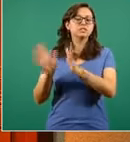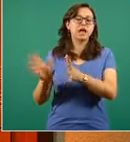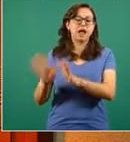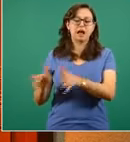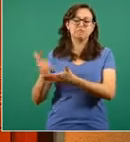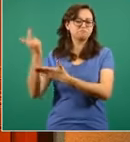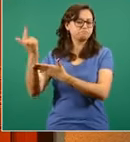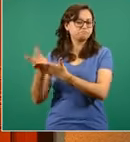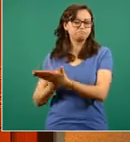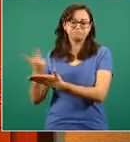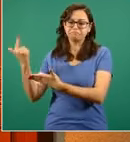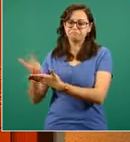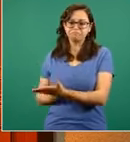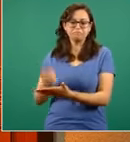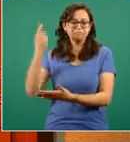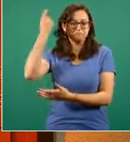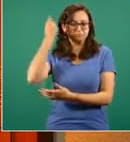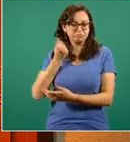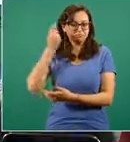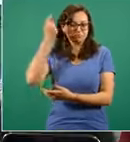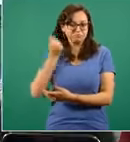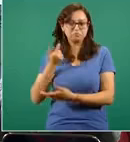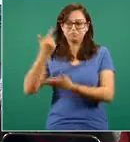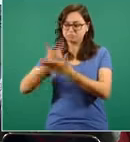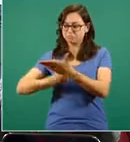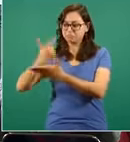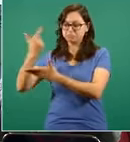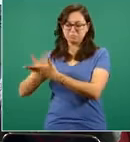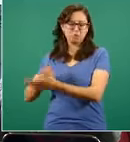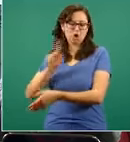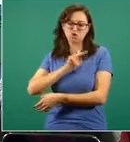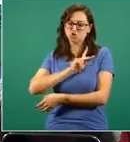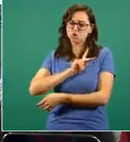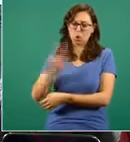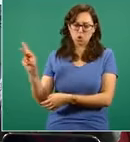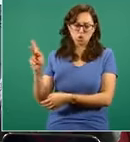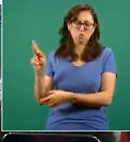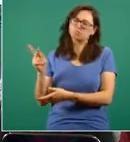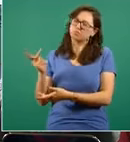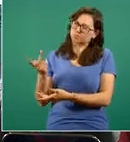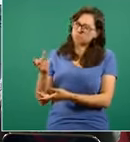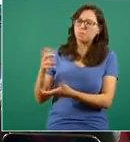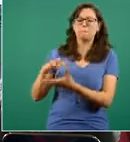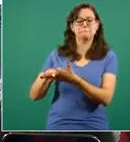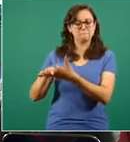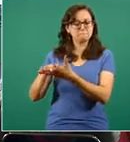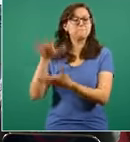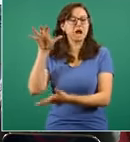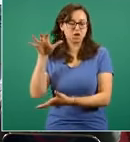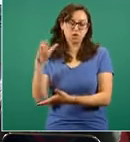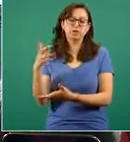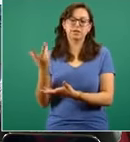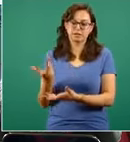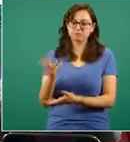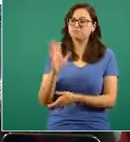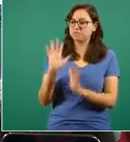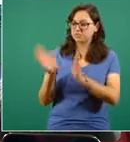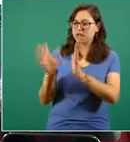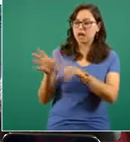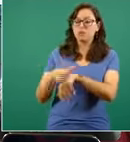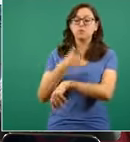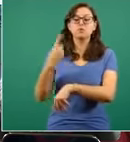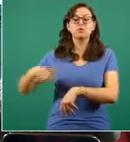registros en los padrones, no de todas obviamente, pero de una gran mayoría de ellas, del bienestar, ya que estas personas